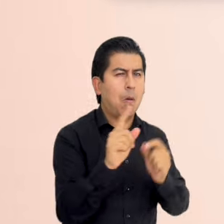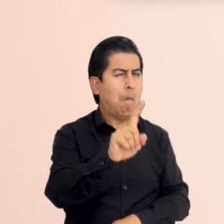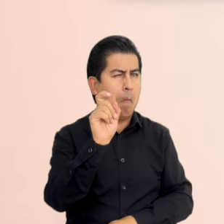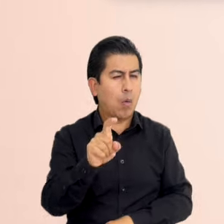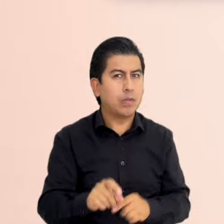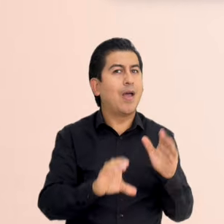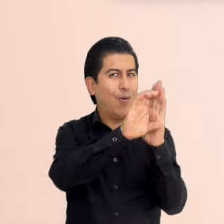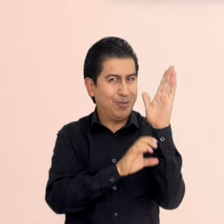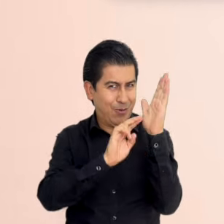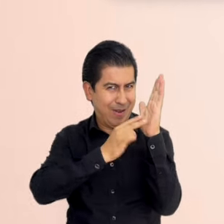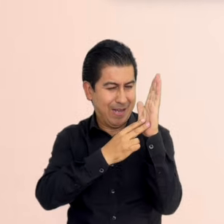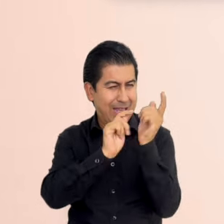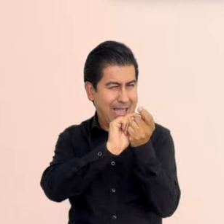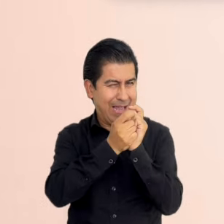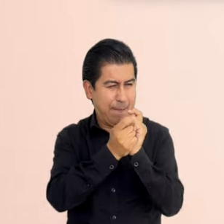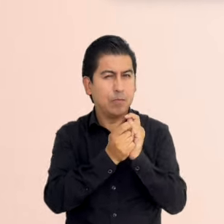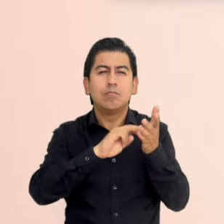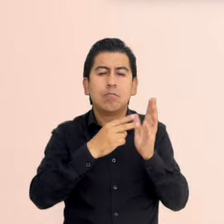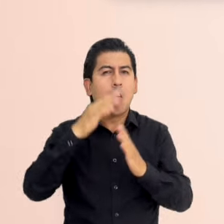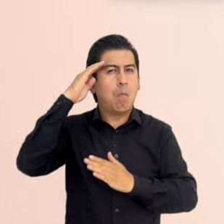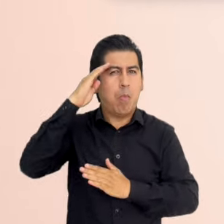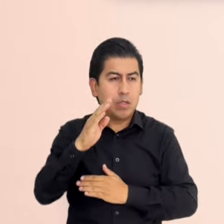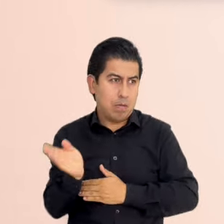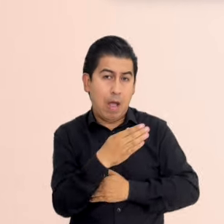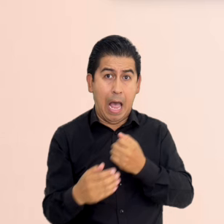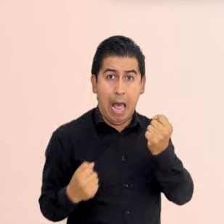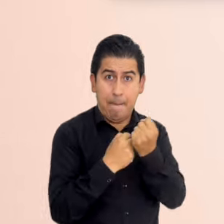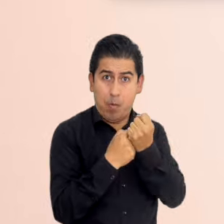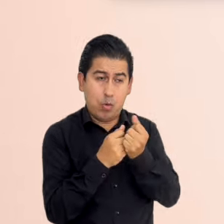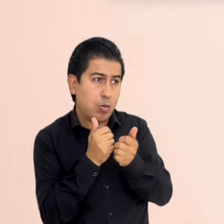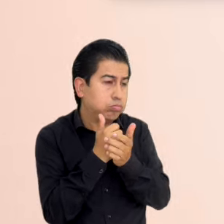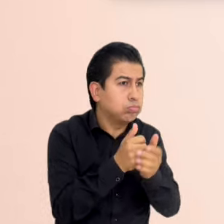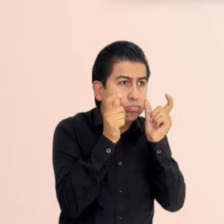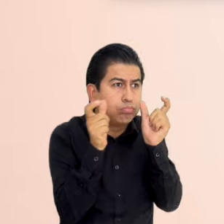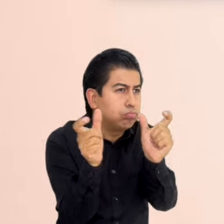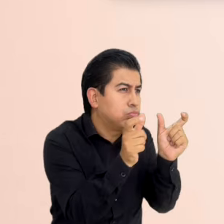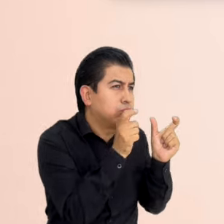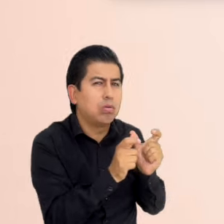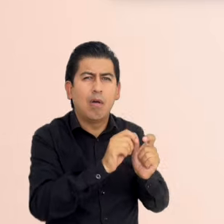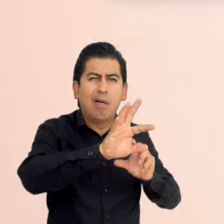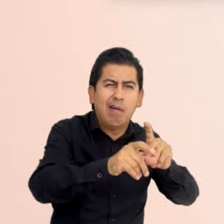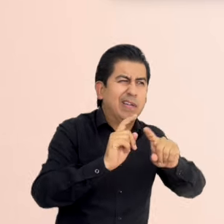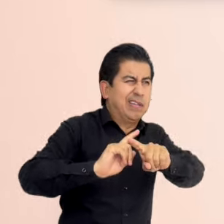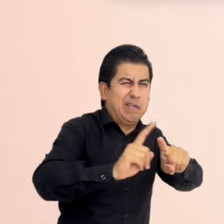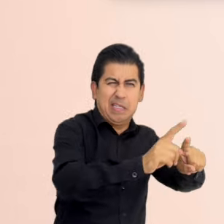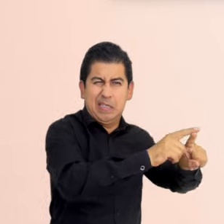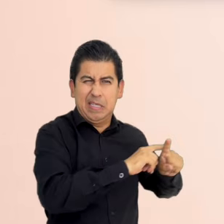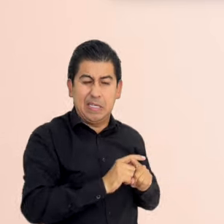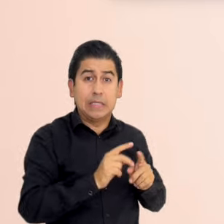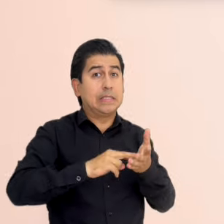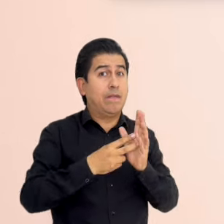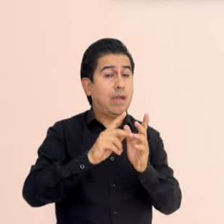excepción. ¿Está usted de acuerdo con que se permite el apoyo complementario de las Fuerzas Armadas en las funciones de la Policía Nacional para combatir el crimen